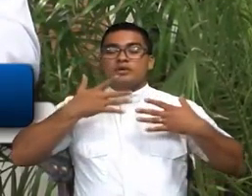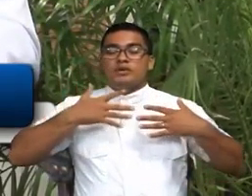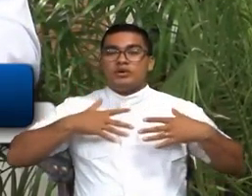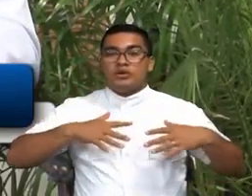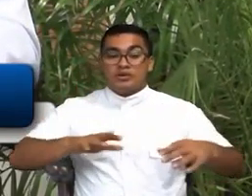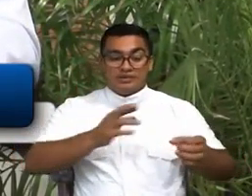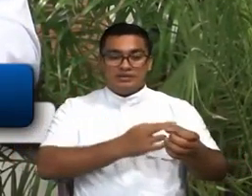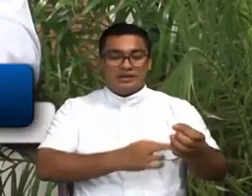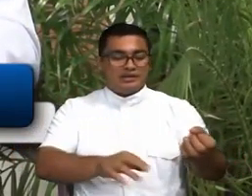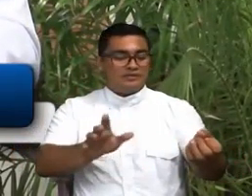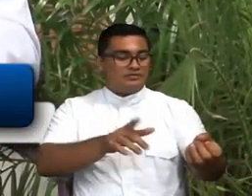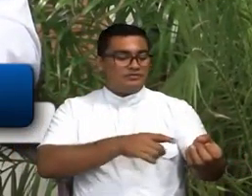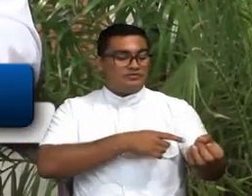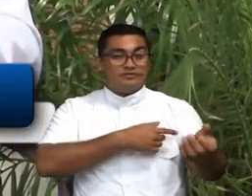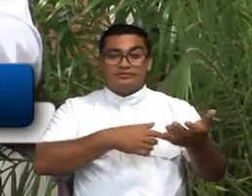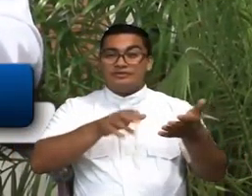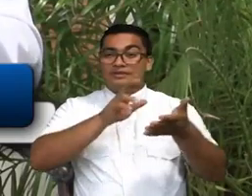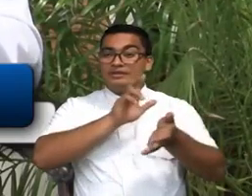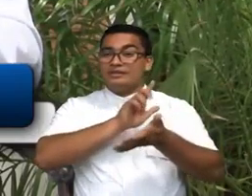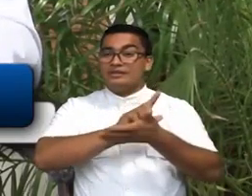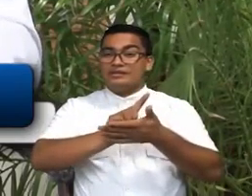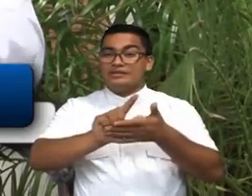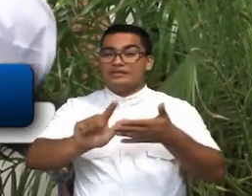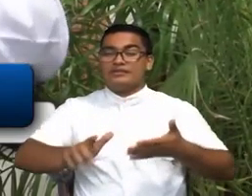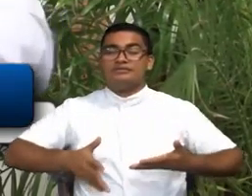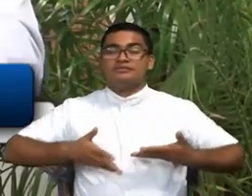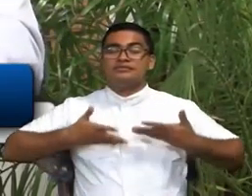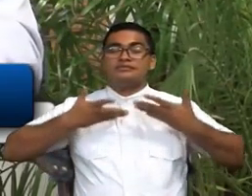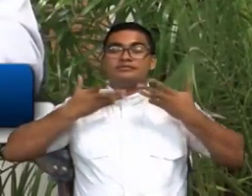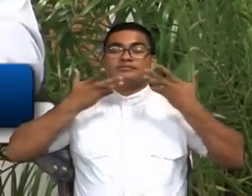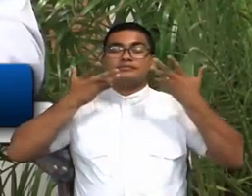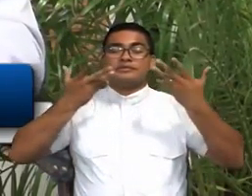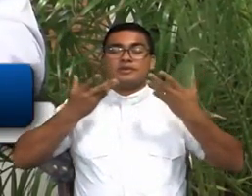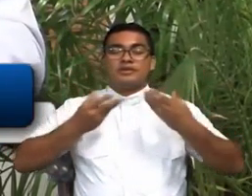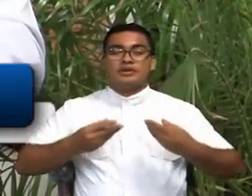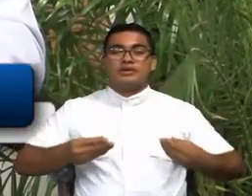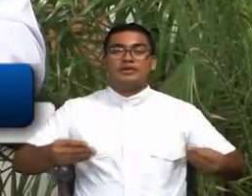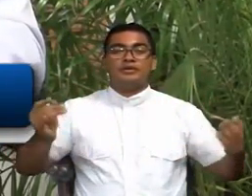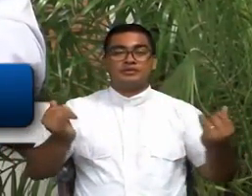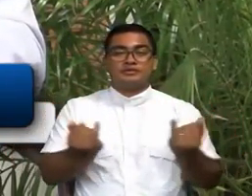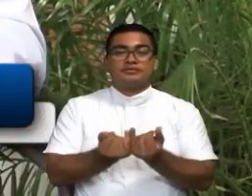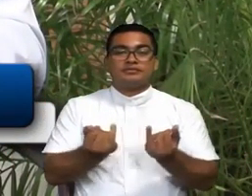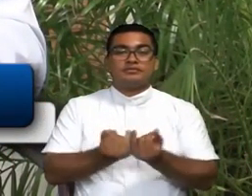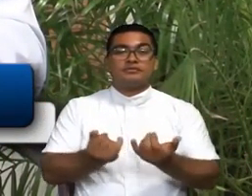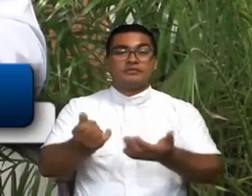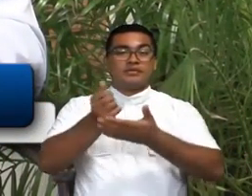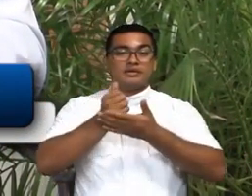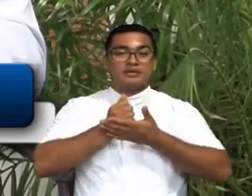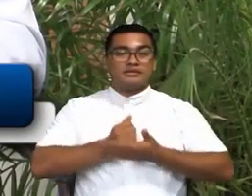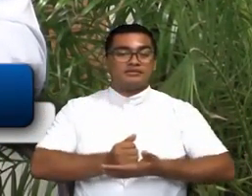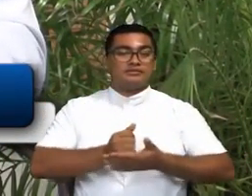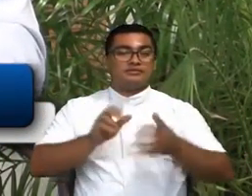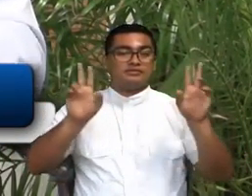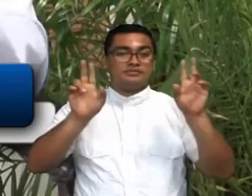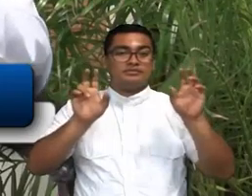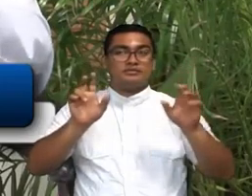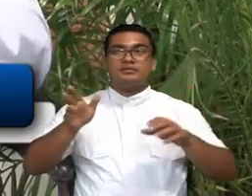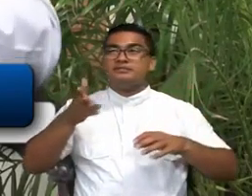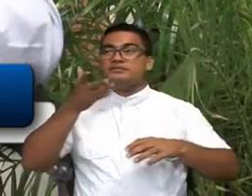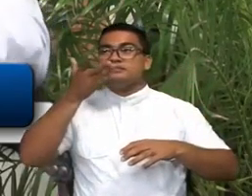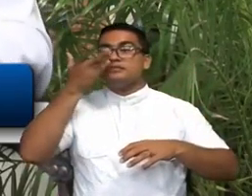¿ya? A través de los alveolos de los pulmones, y ayuda a lo que es la exhalación de lo que es el dióxido de carbono.